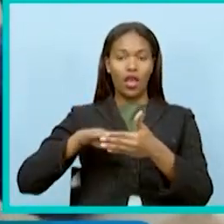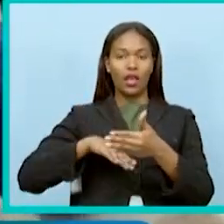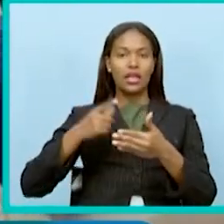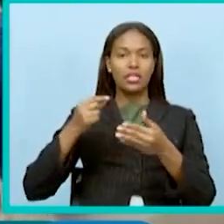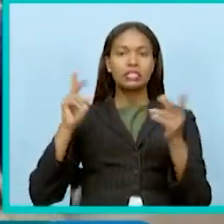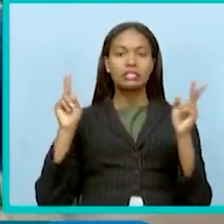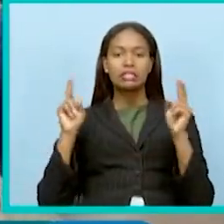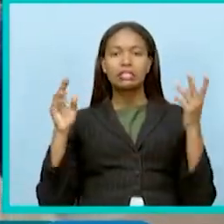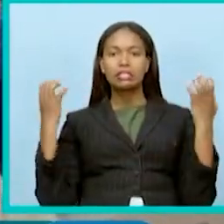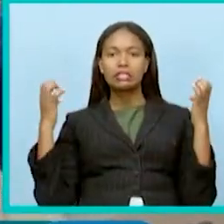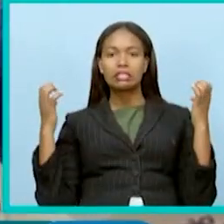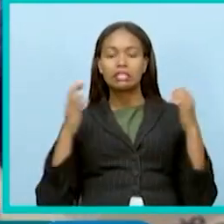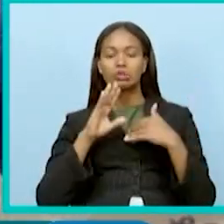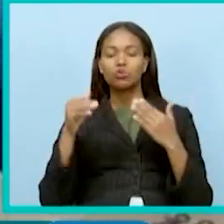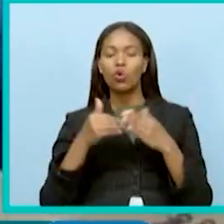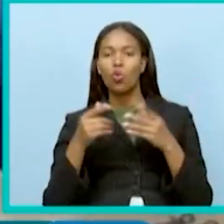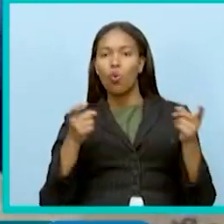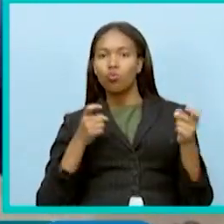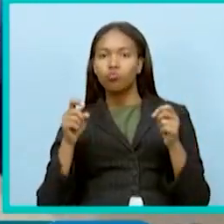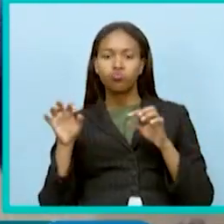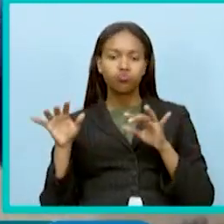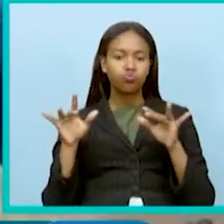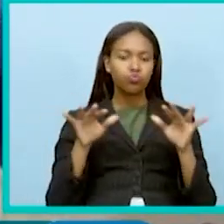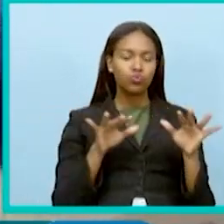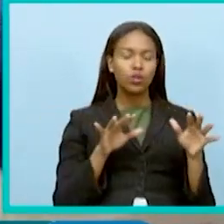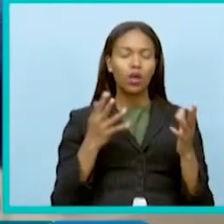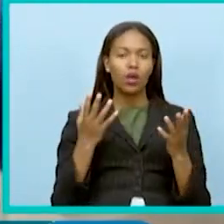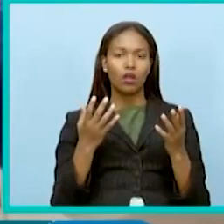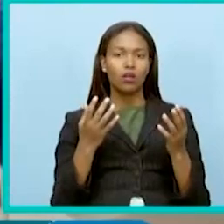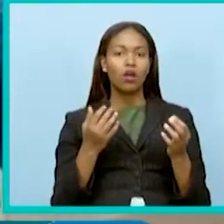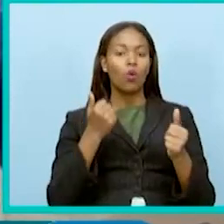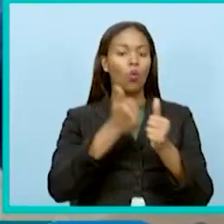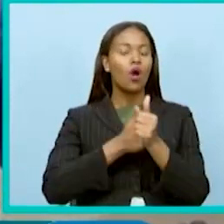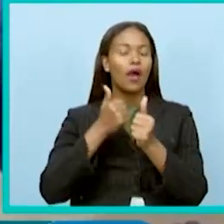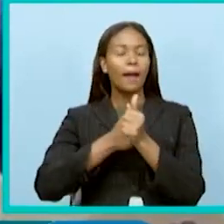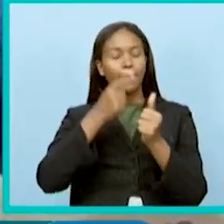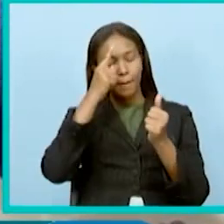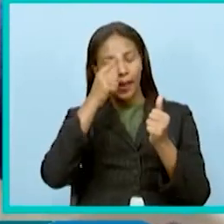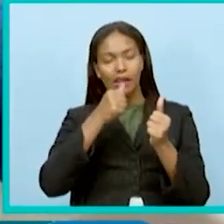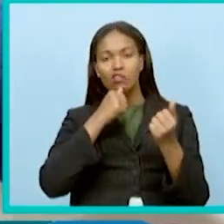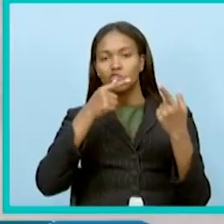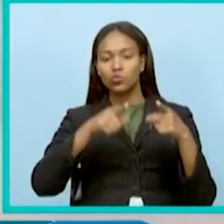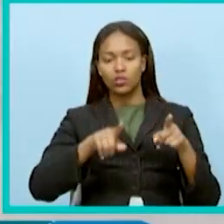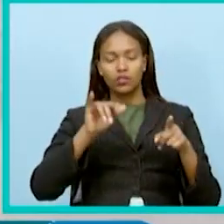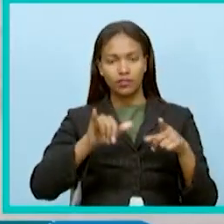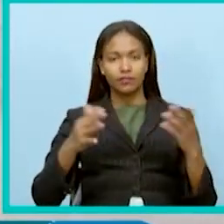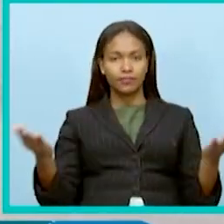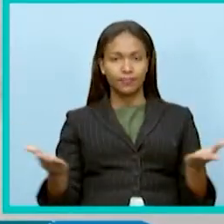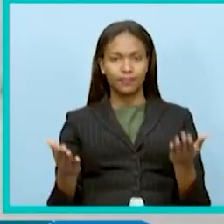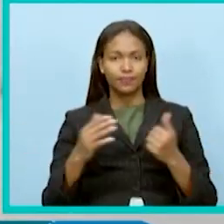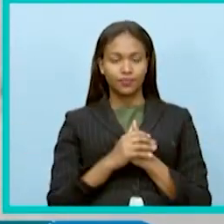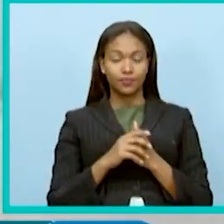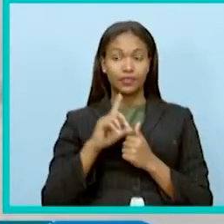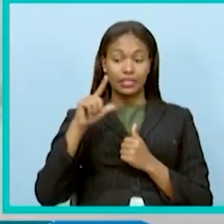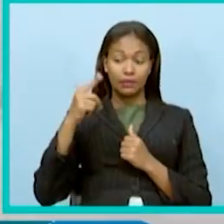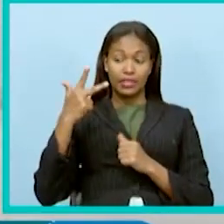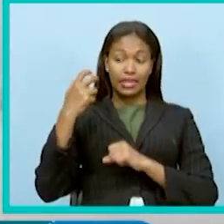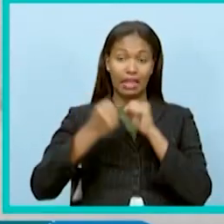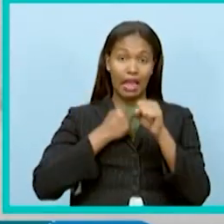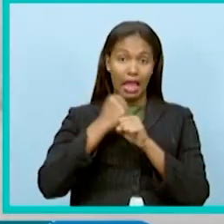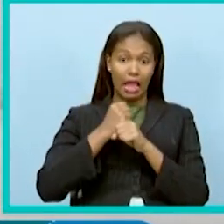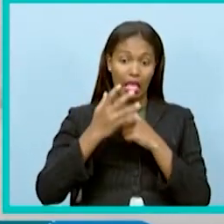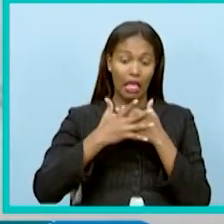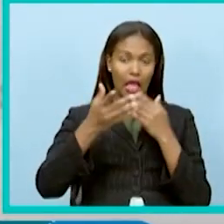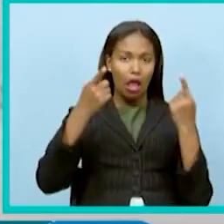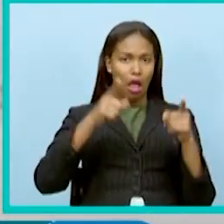frontera, todos los controles de nosotros y el entrenamiento del lugar para el caso del cólera. Después de 3 años sin reportar casos